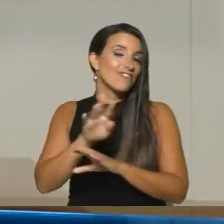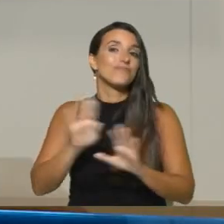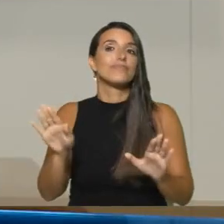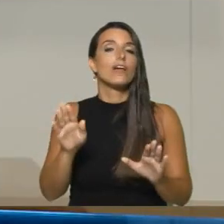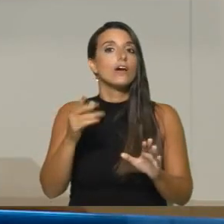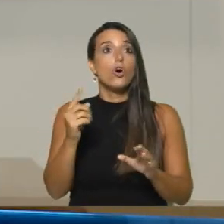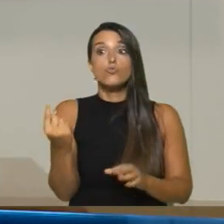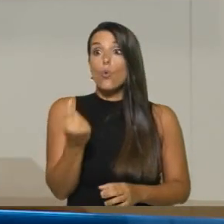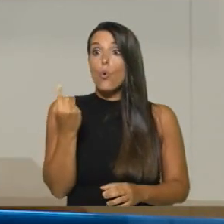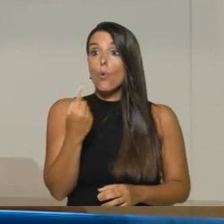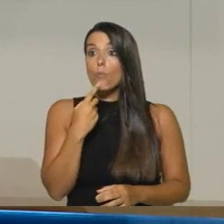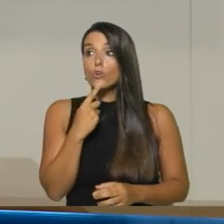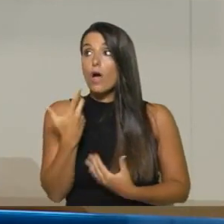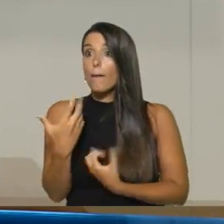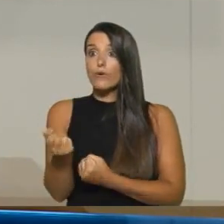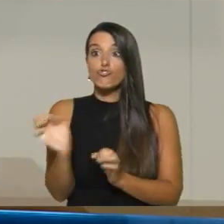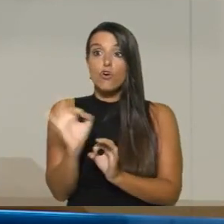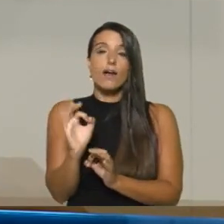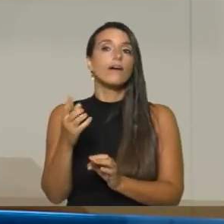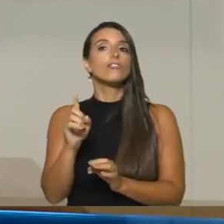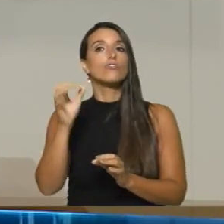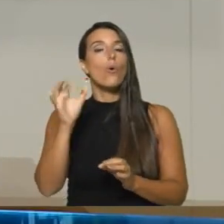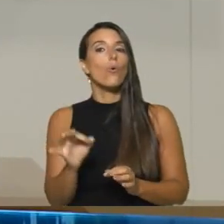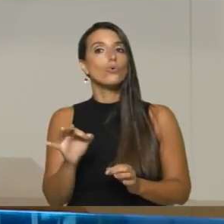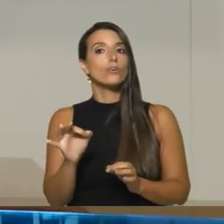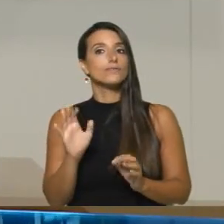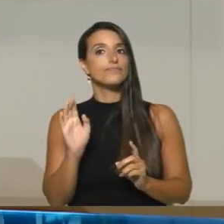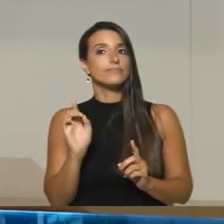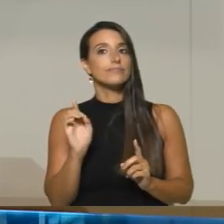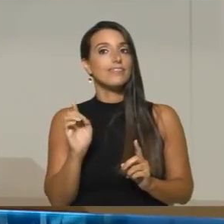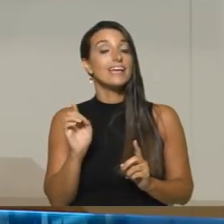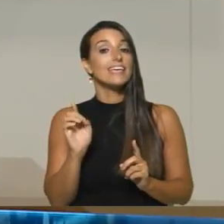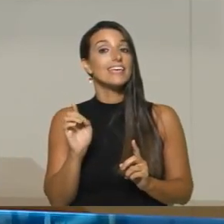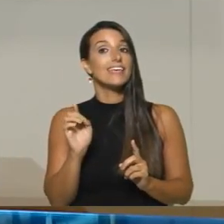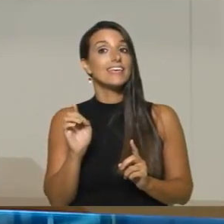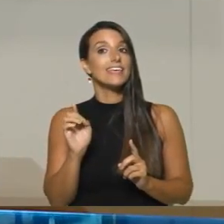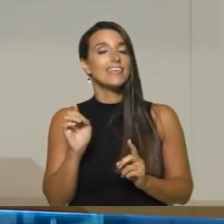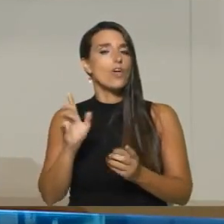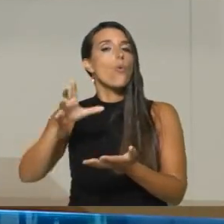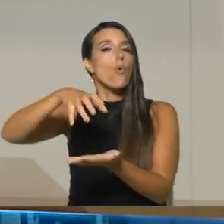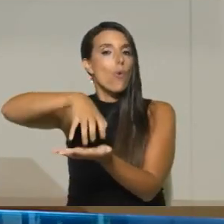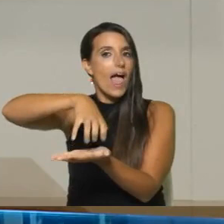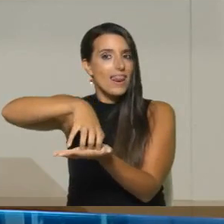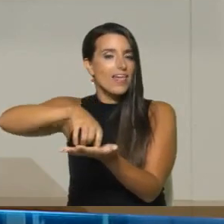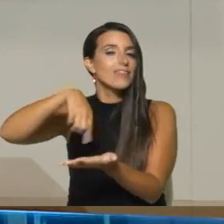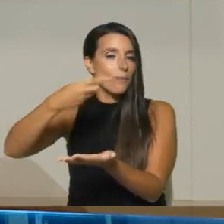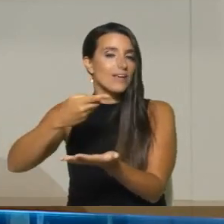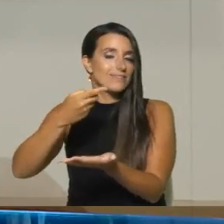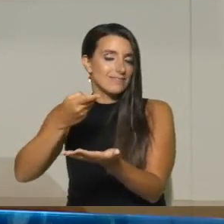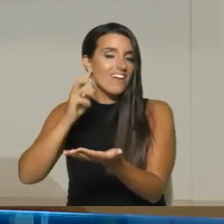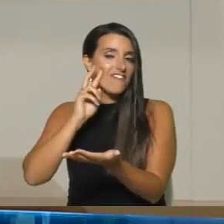aislado políticamente sin apoyo popular y se cruzó la línea y en la base de boiszo lanza lo vamos a ver un poco más adelante